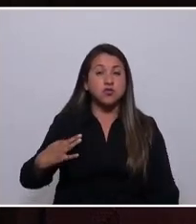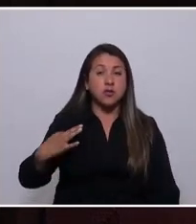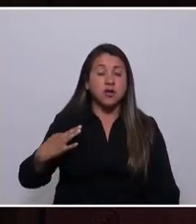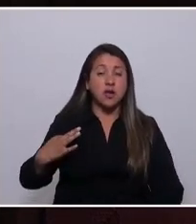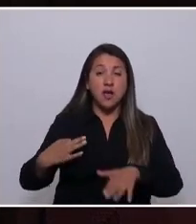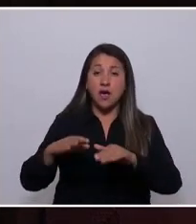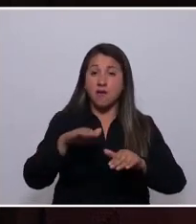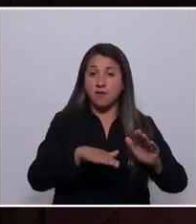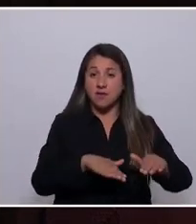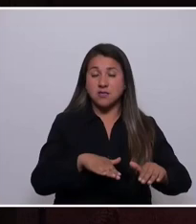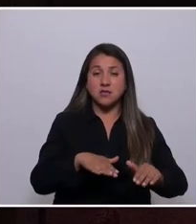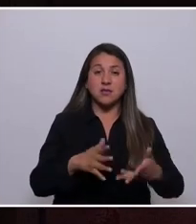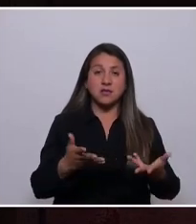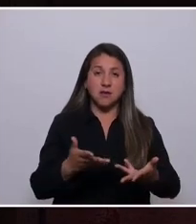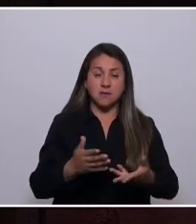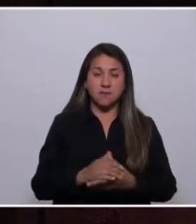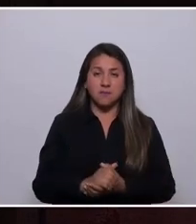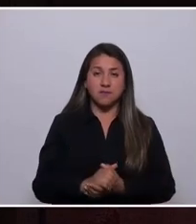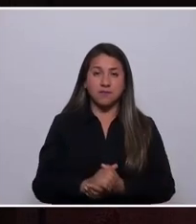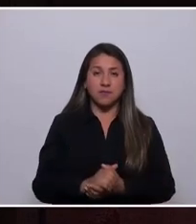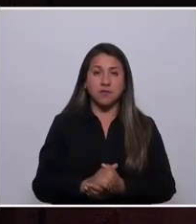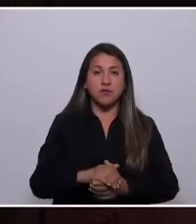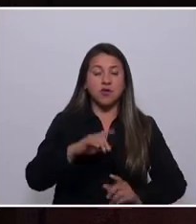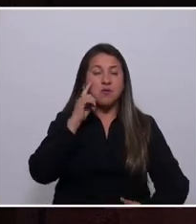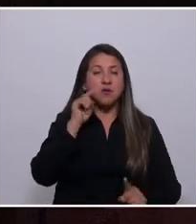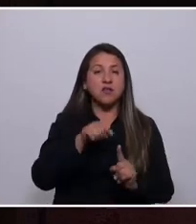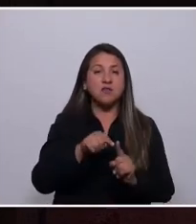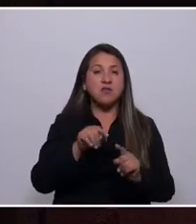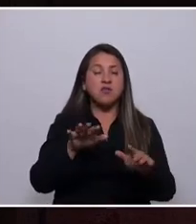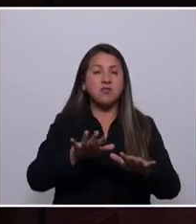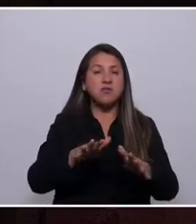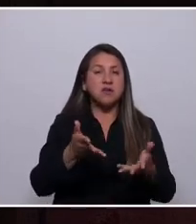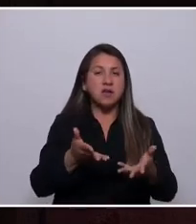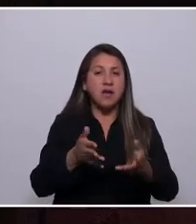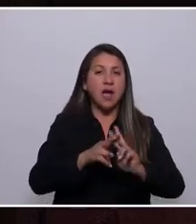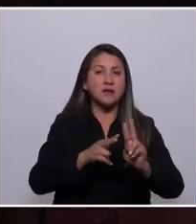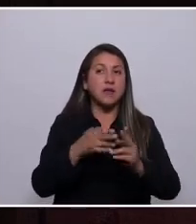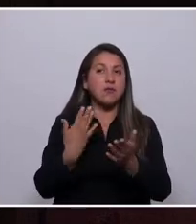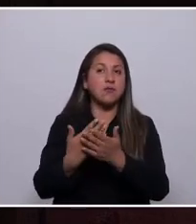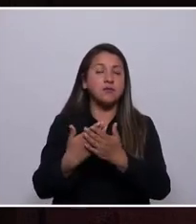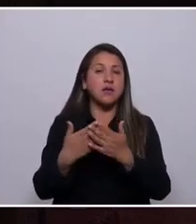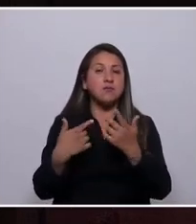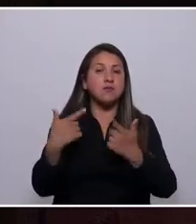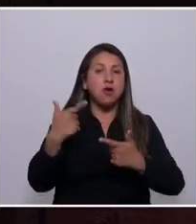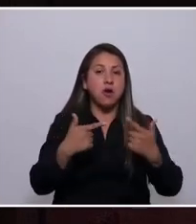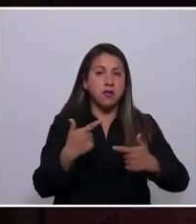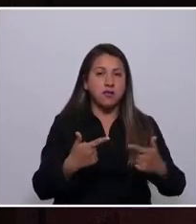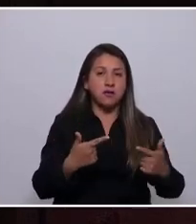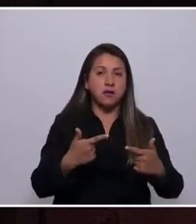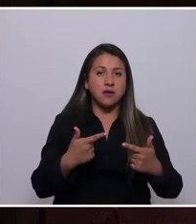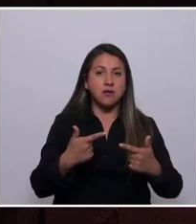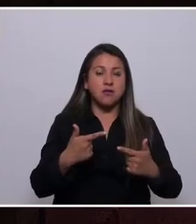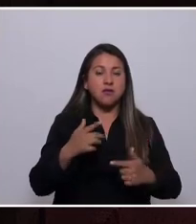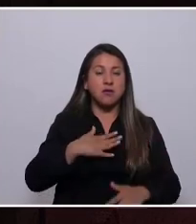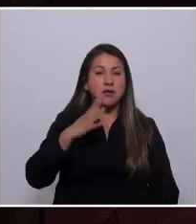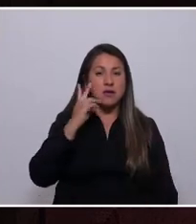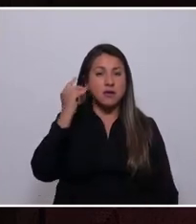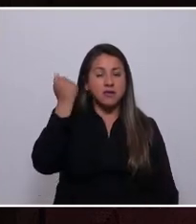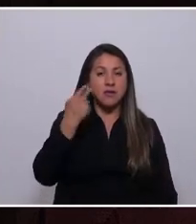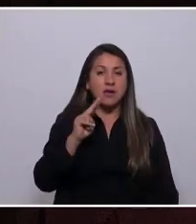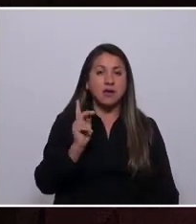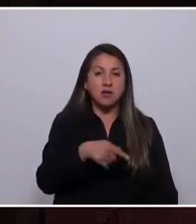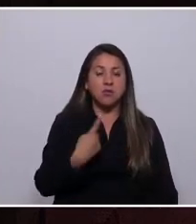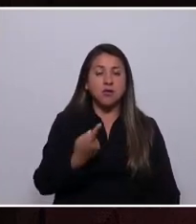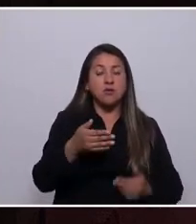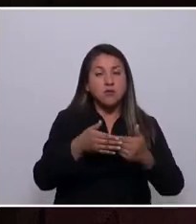veces se ocupan con el objetivo de hacer política, de plantear nuestras ideas. Y los procesos